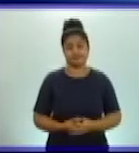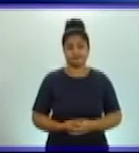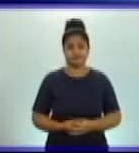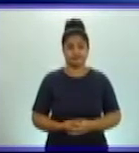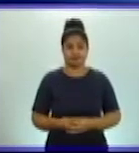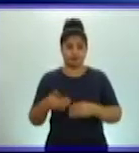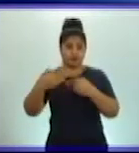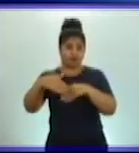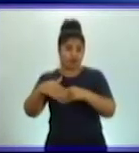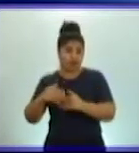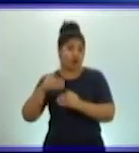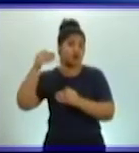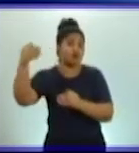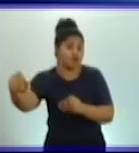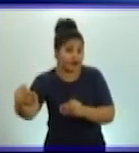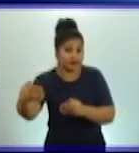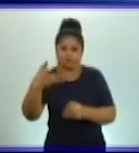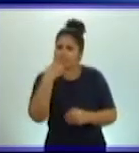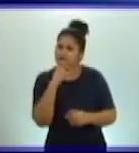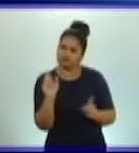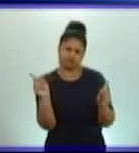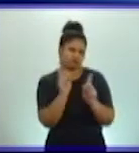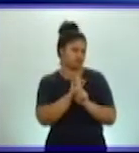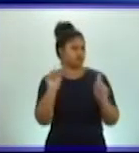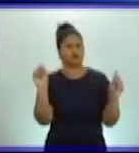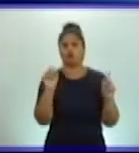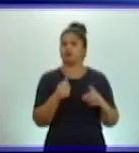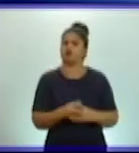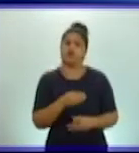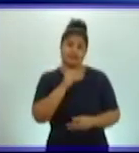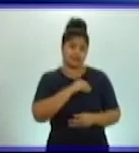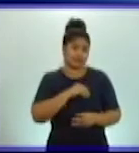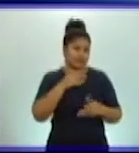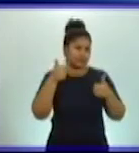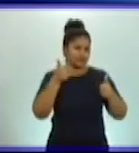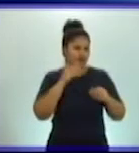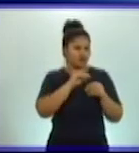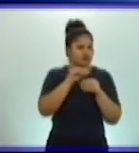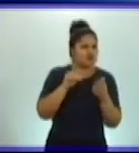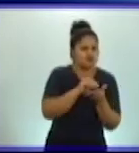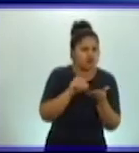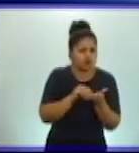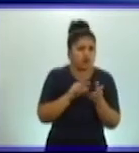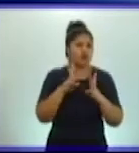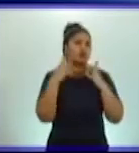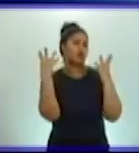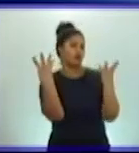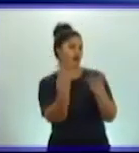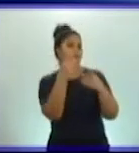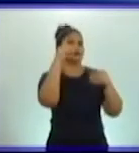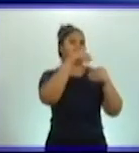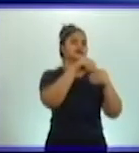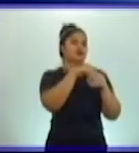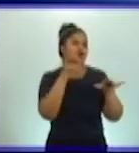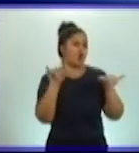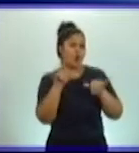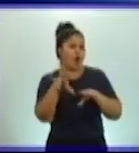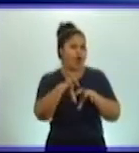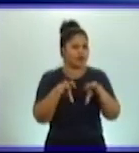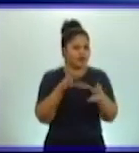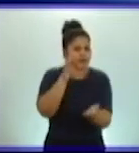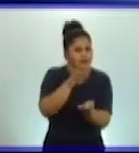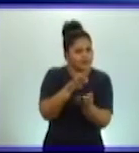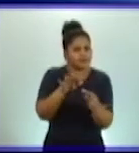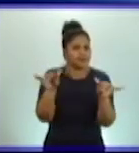hay alguien que le abre esa famosa puerta, le abre la puerta, como es en el caso de este pequeño conejillo de